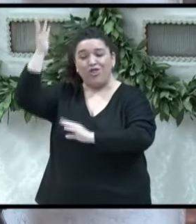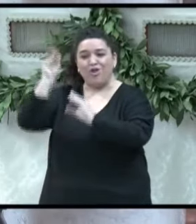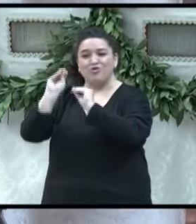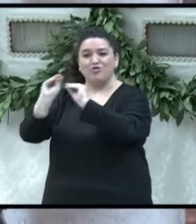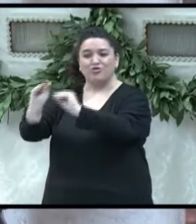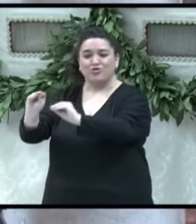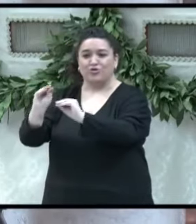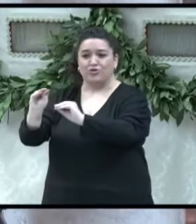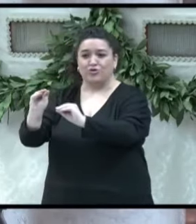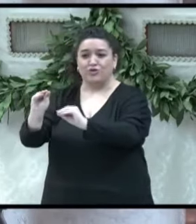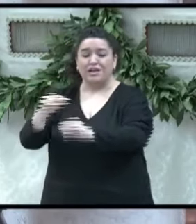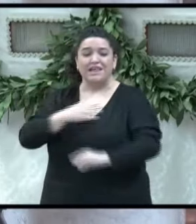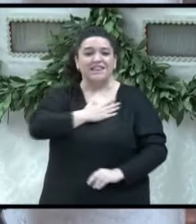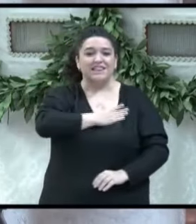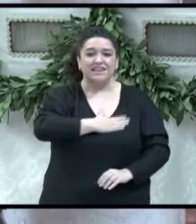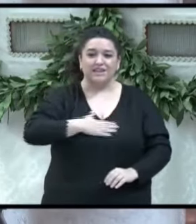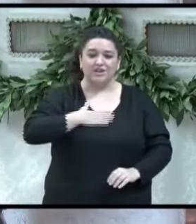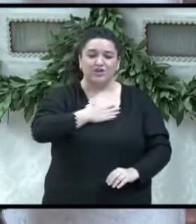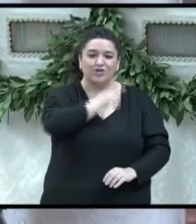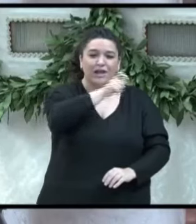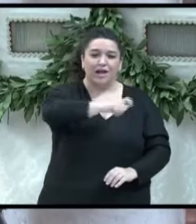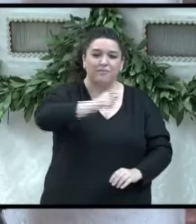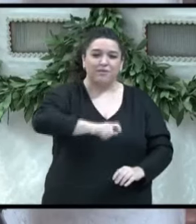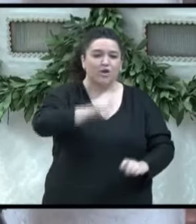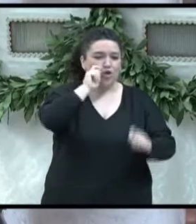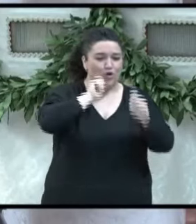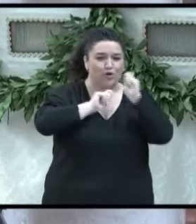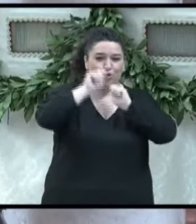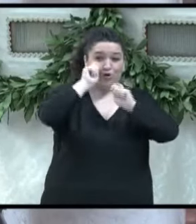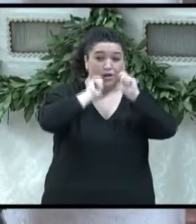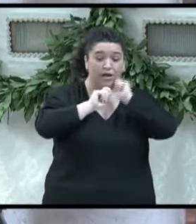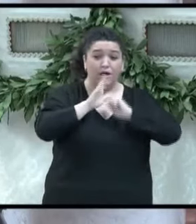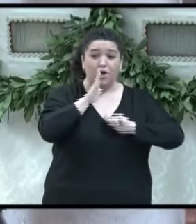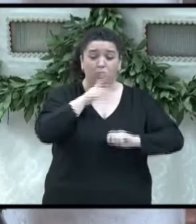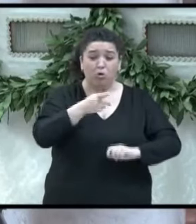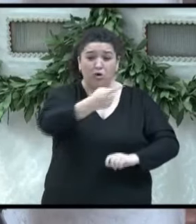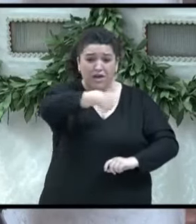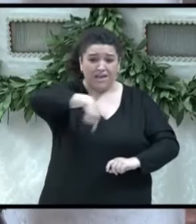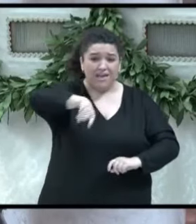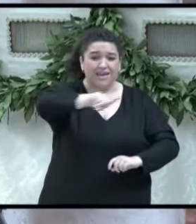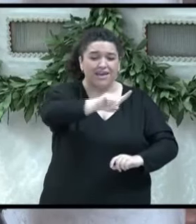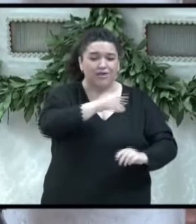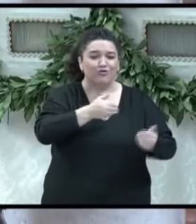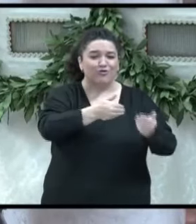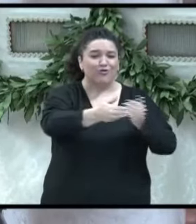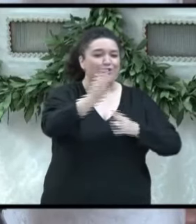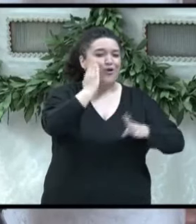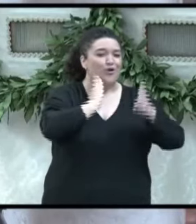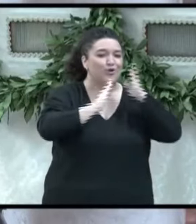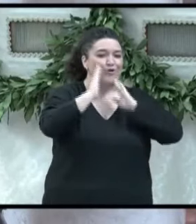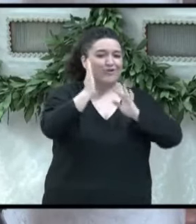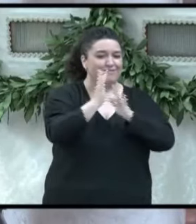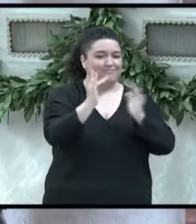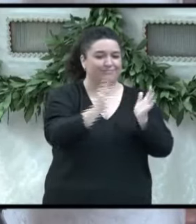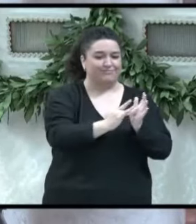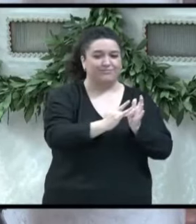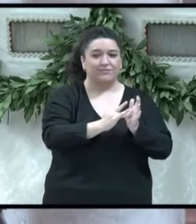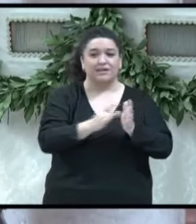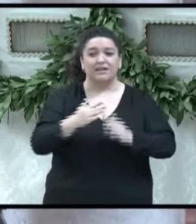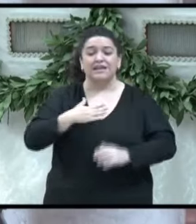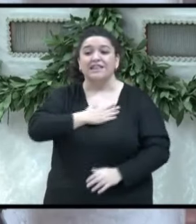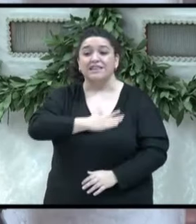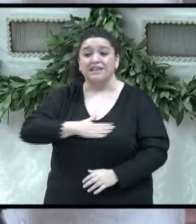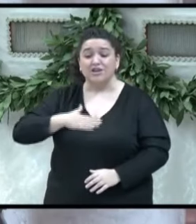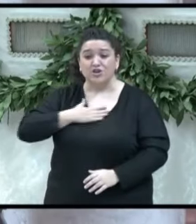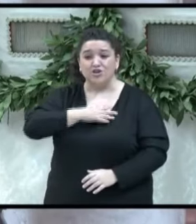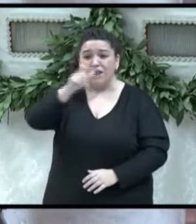cielos dichosos Los que lloran porque ellos serán consolados dichosos